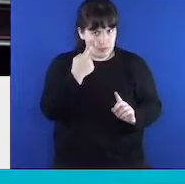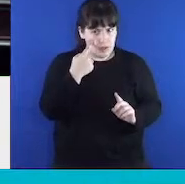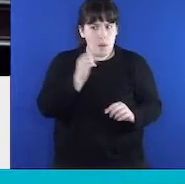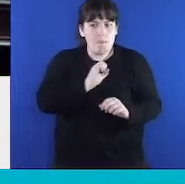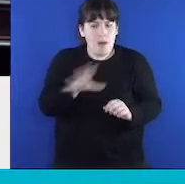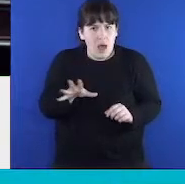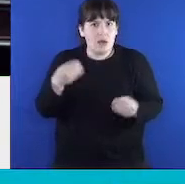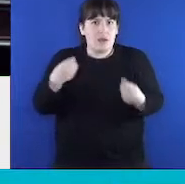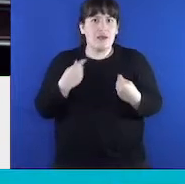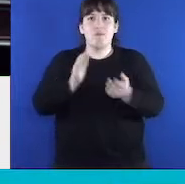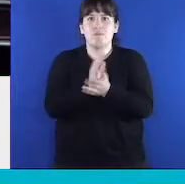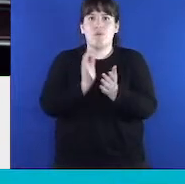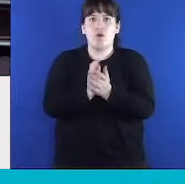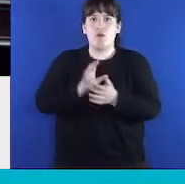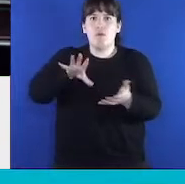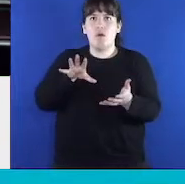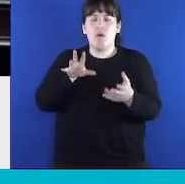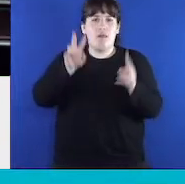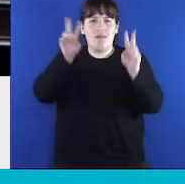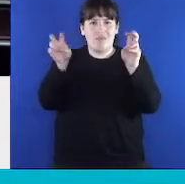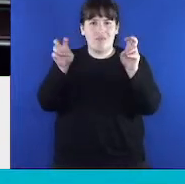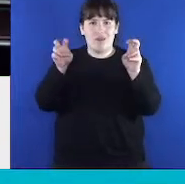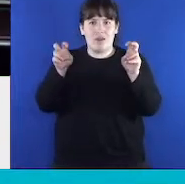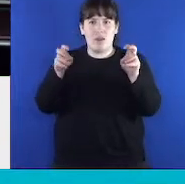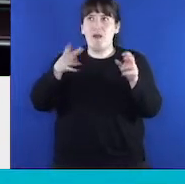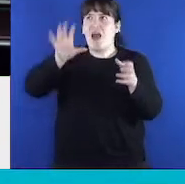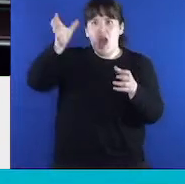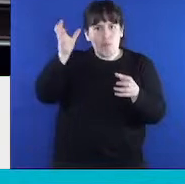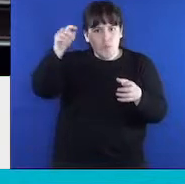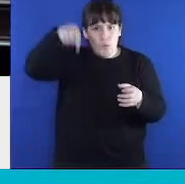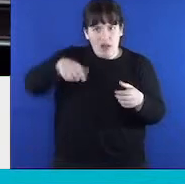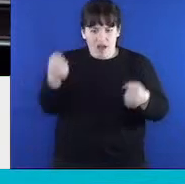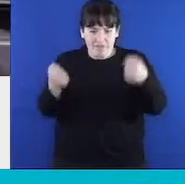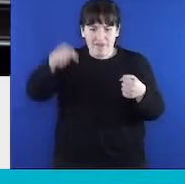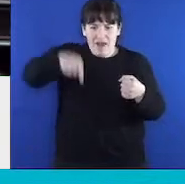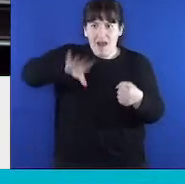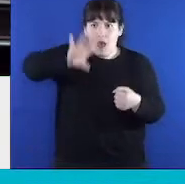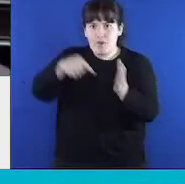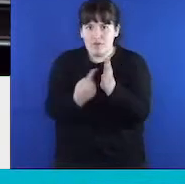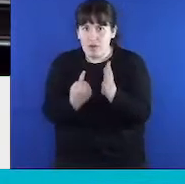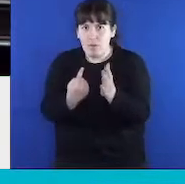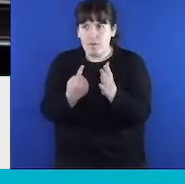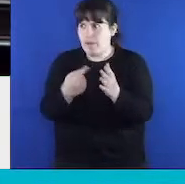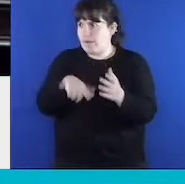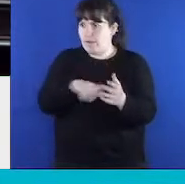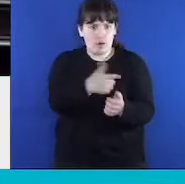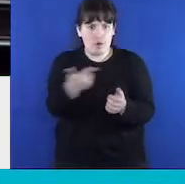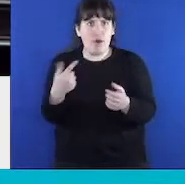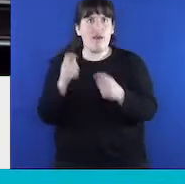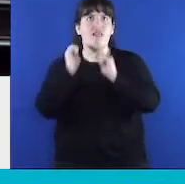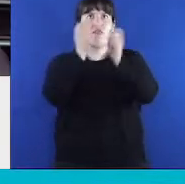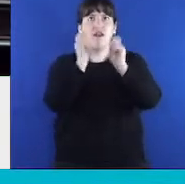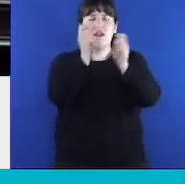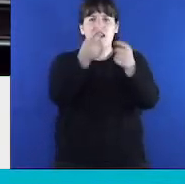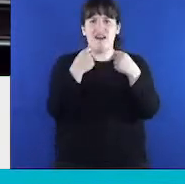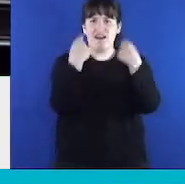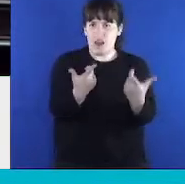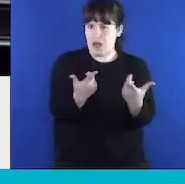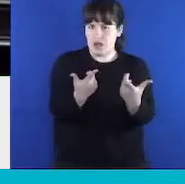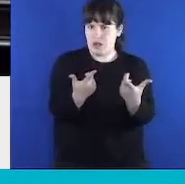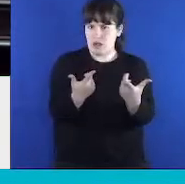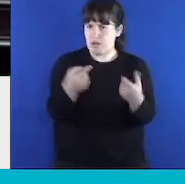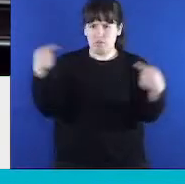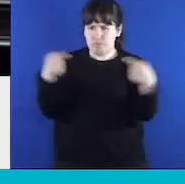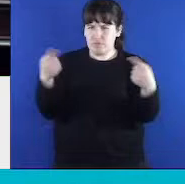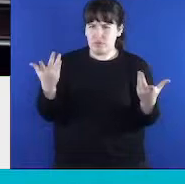de las ambulancias en la provincia de Buenos Aires y donemos ambulancia. ¿Sí? Me parece que hay como una contradicción. Pero lo que más grave me